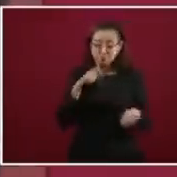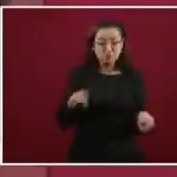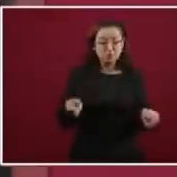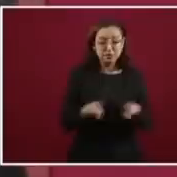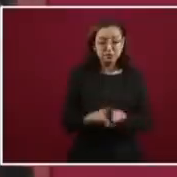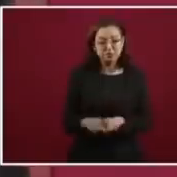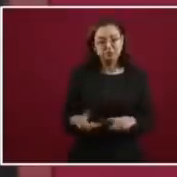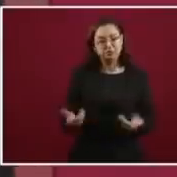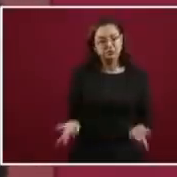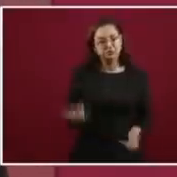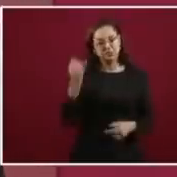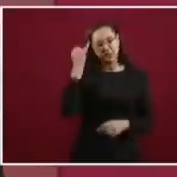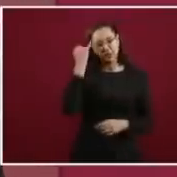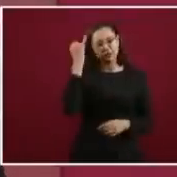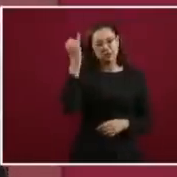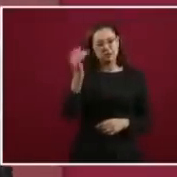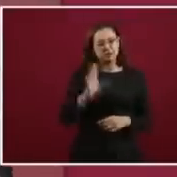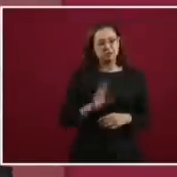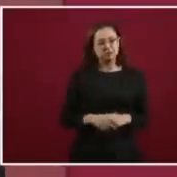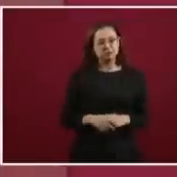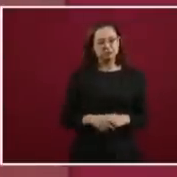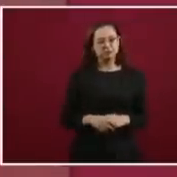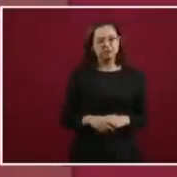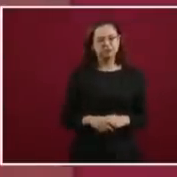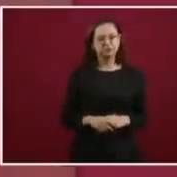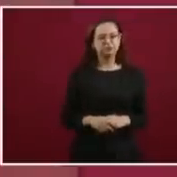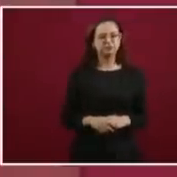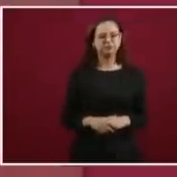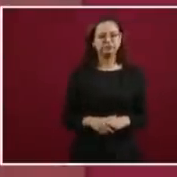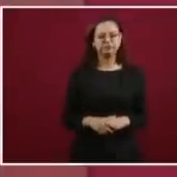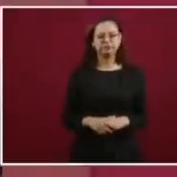imagínense e